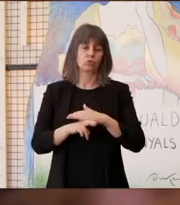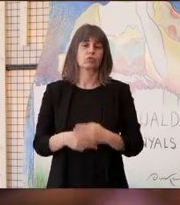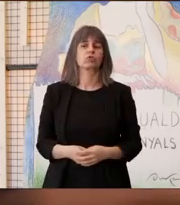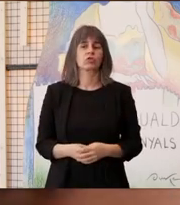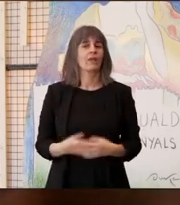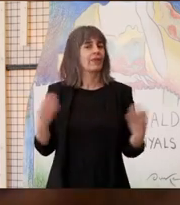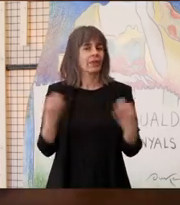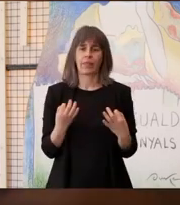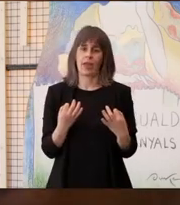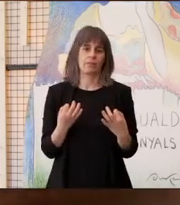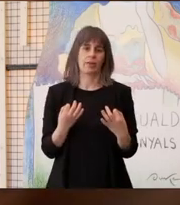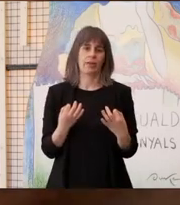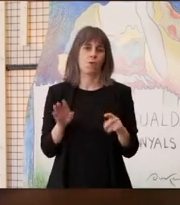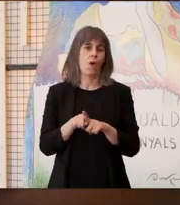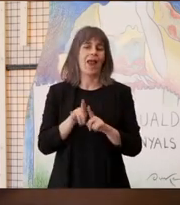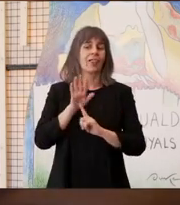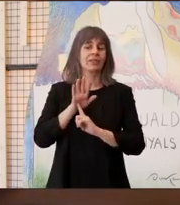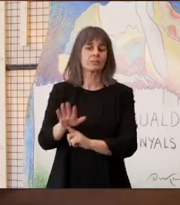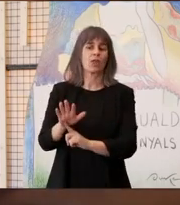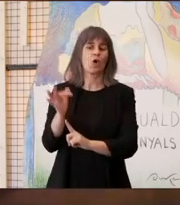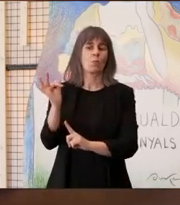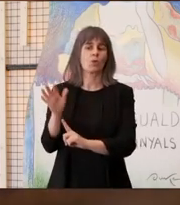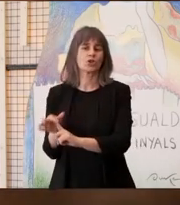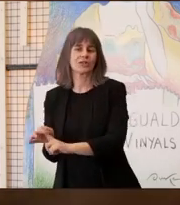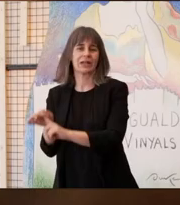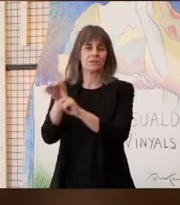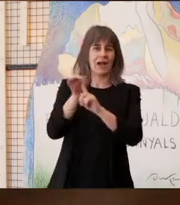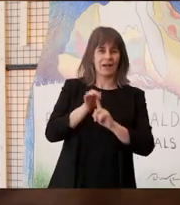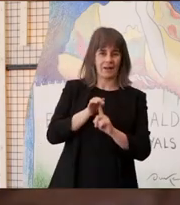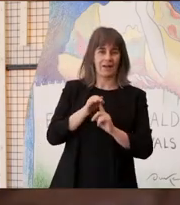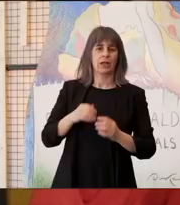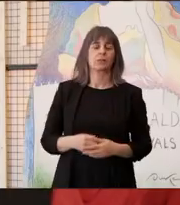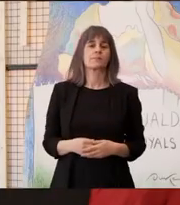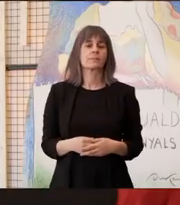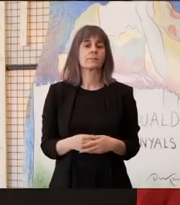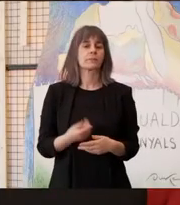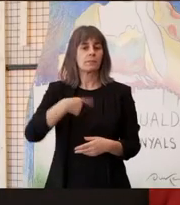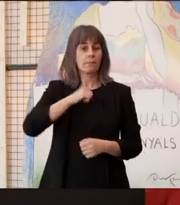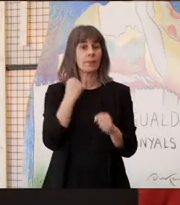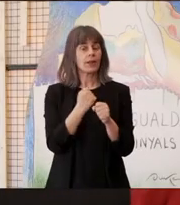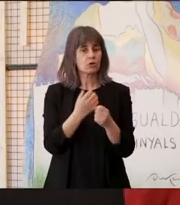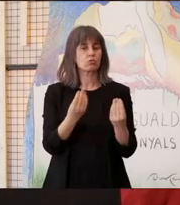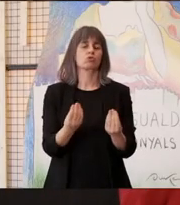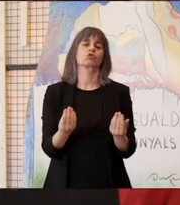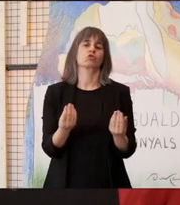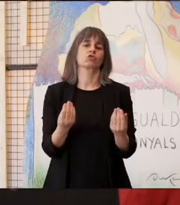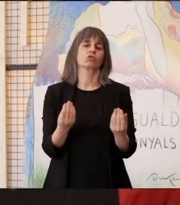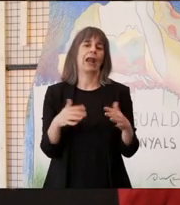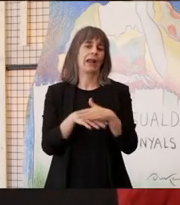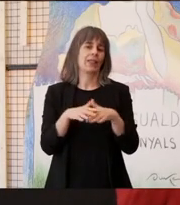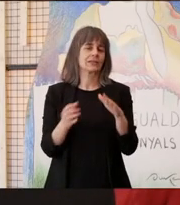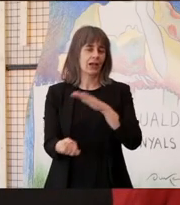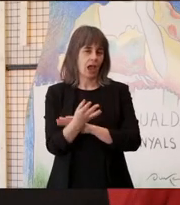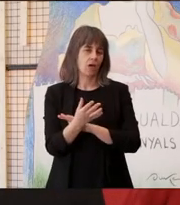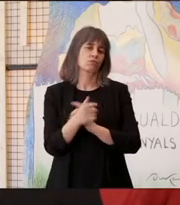tenemos que hacer discriminación positiva por lo tanto trabajamos mucho con él también creando redes con las mujeres del